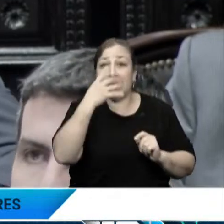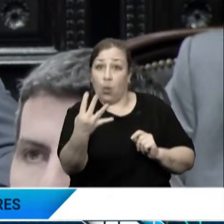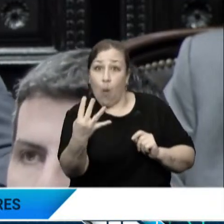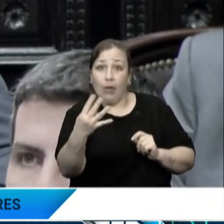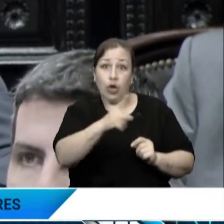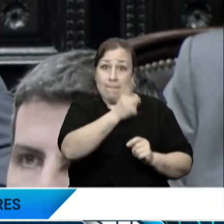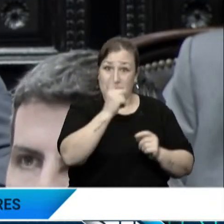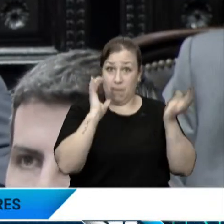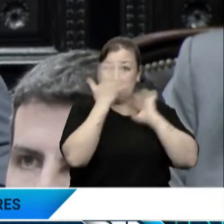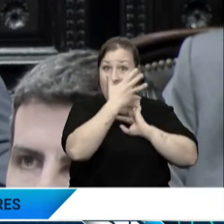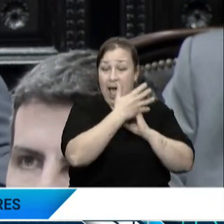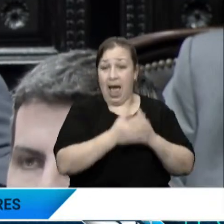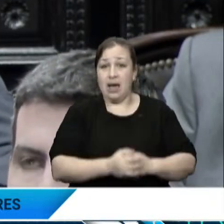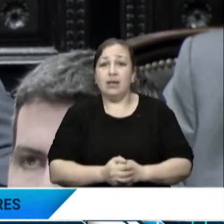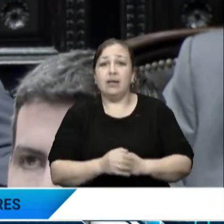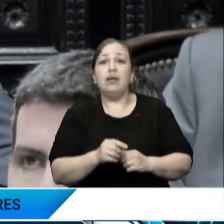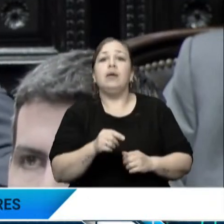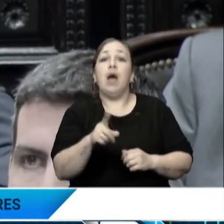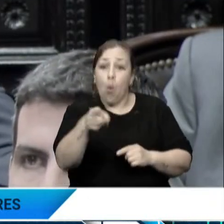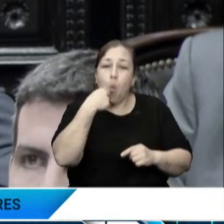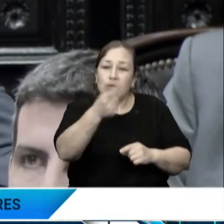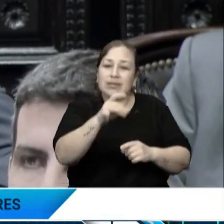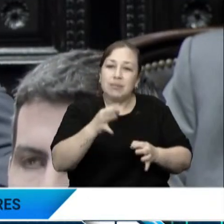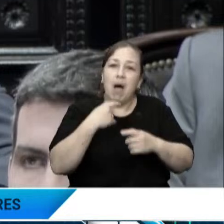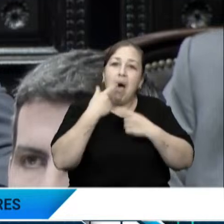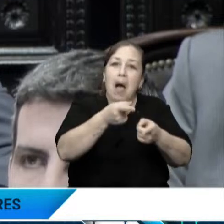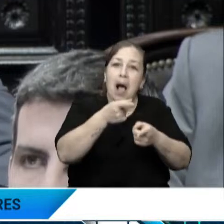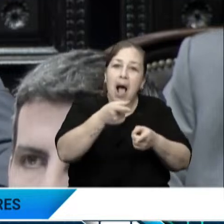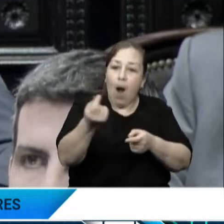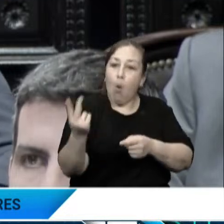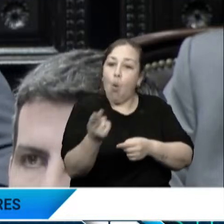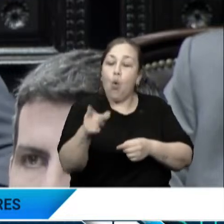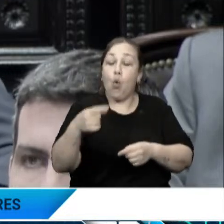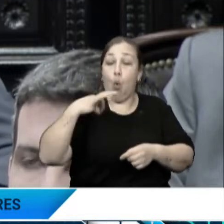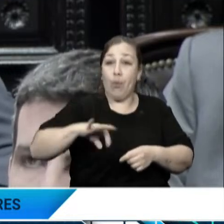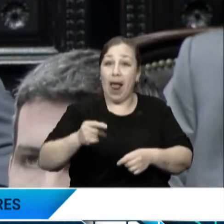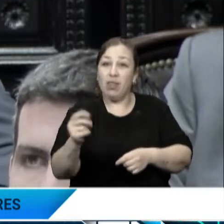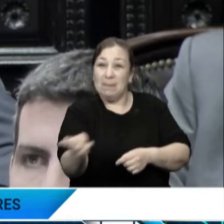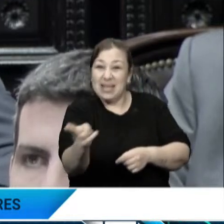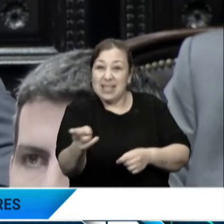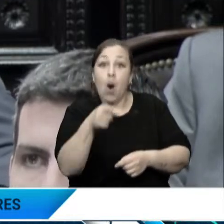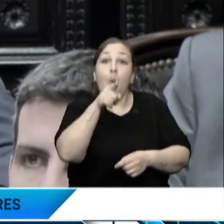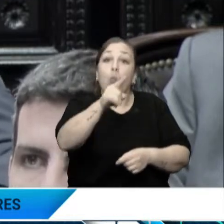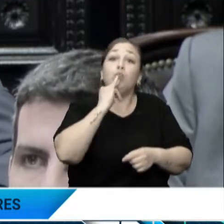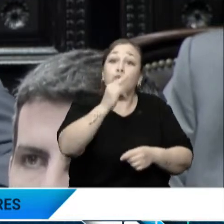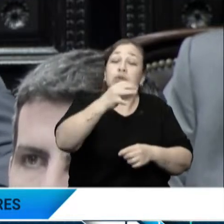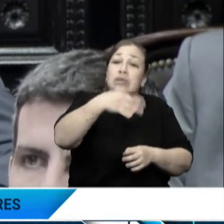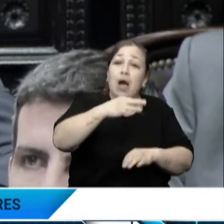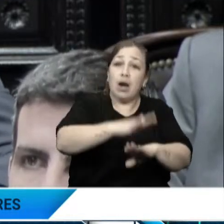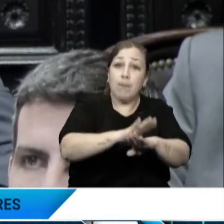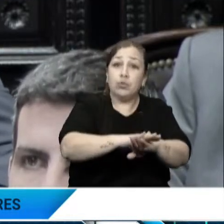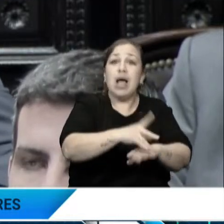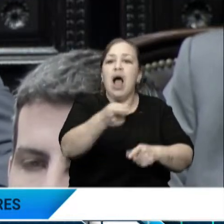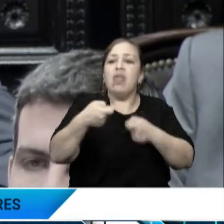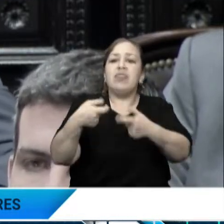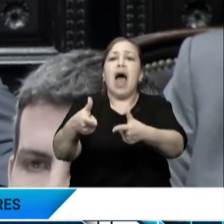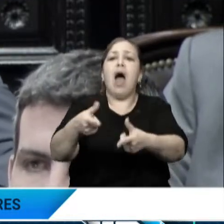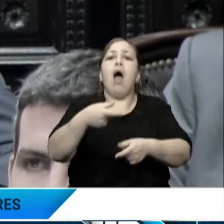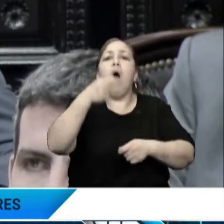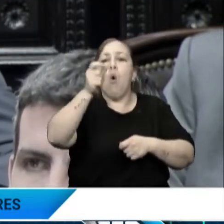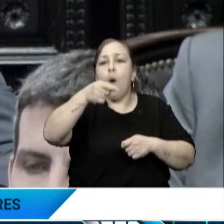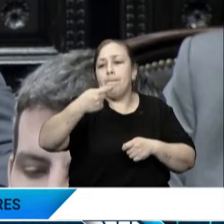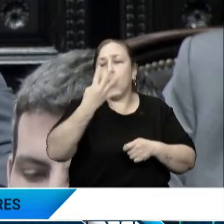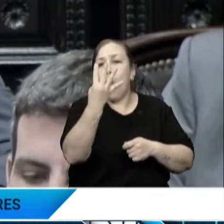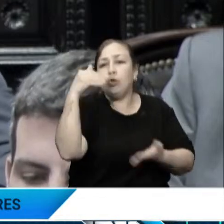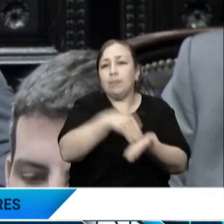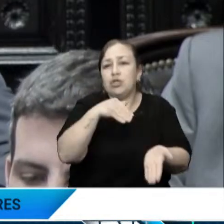del 10%. Ustedes se quejan de las jubilaciones en miseria. Jubilaron a 4 millones de personas sin aporte. ¿Qué creen